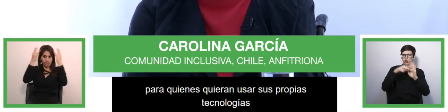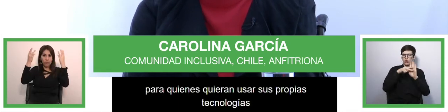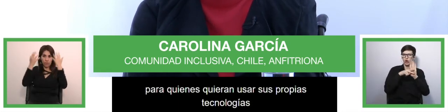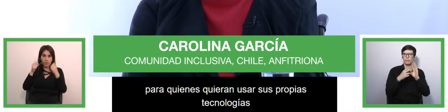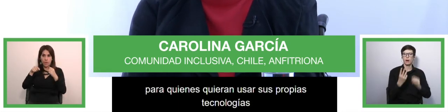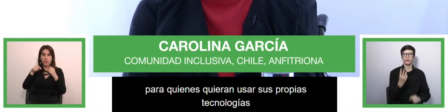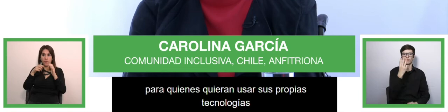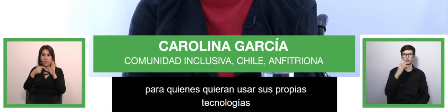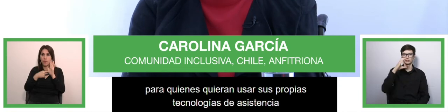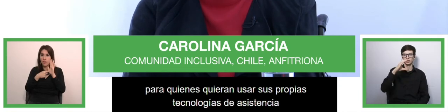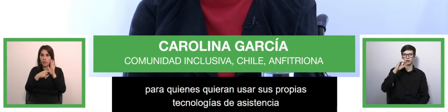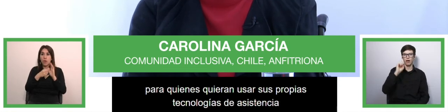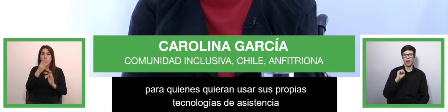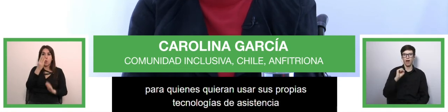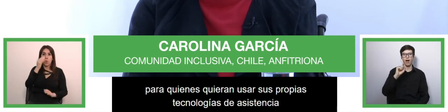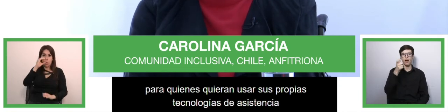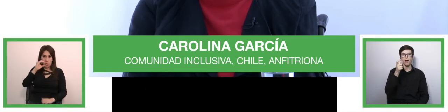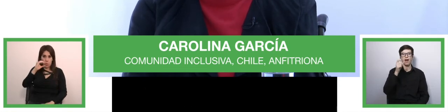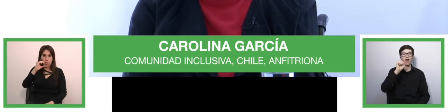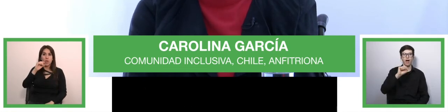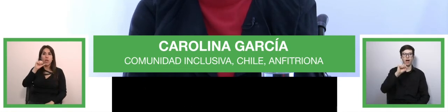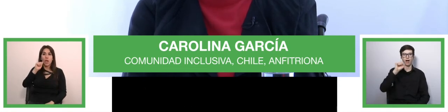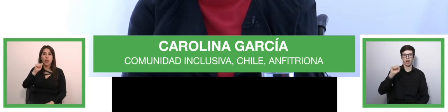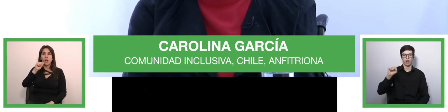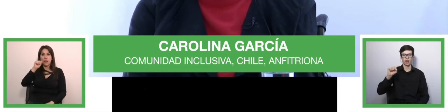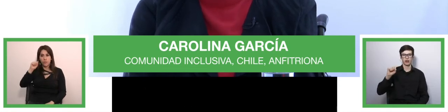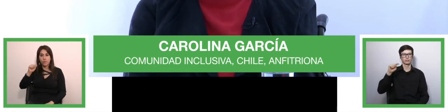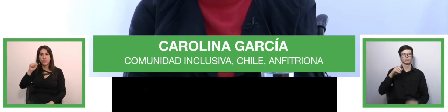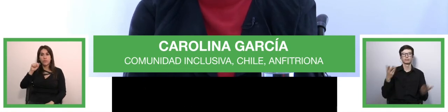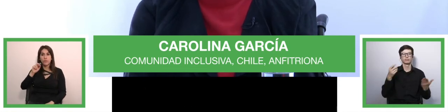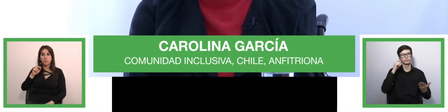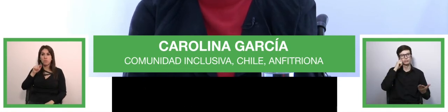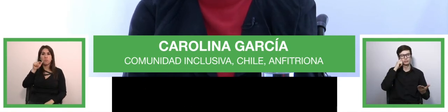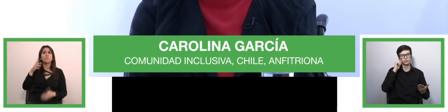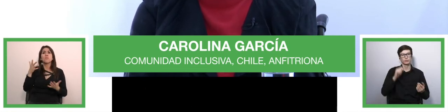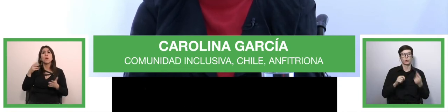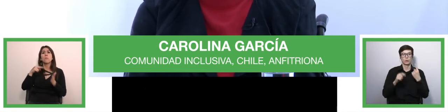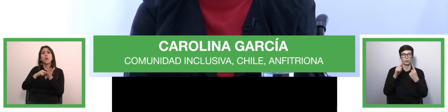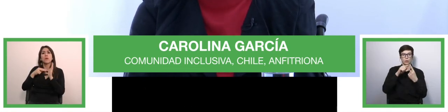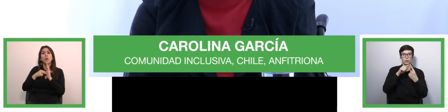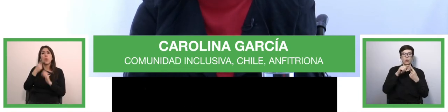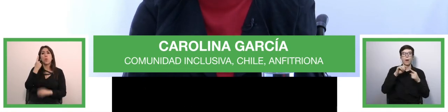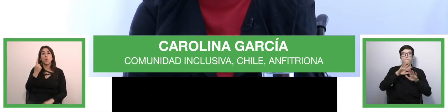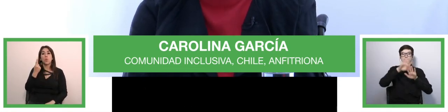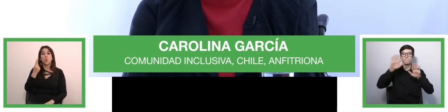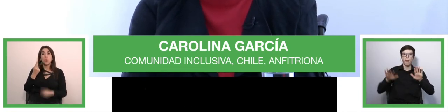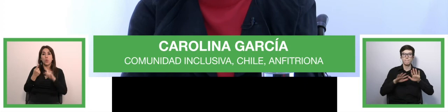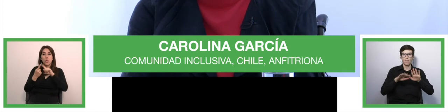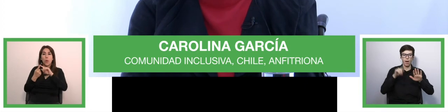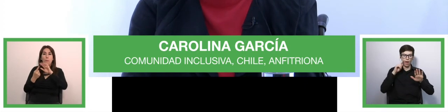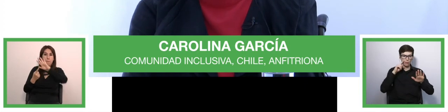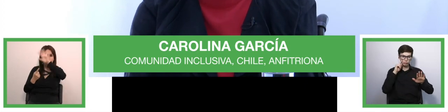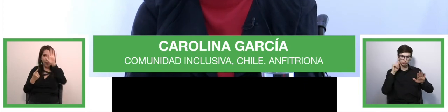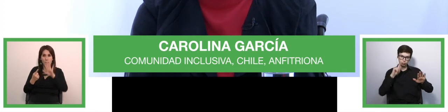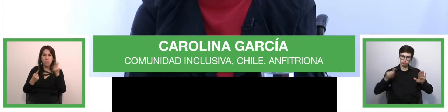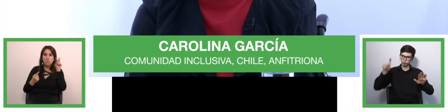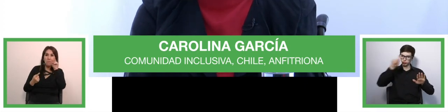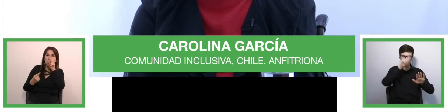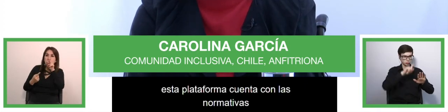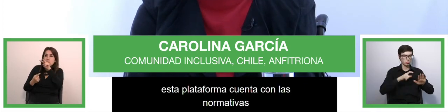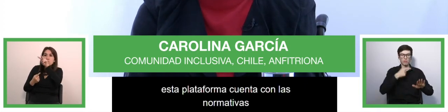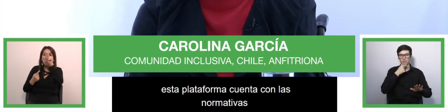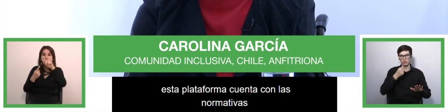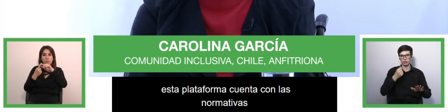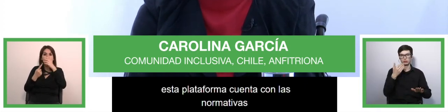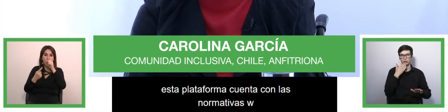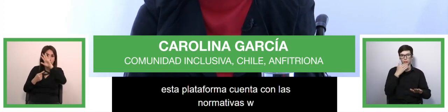WCAGAA, indicadas a continuación. 1, el mapa de navegación del sitio. 2, el soporte en